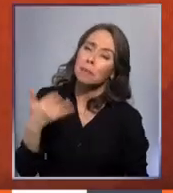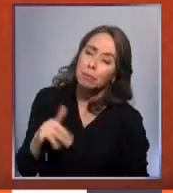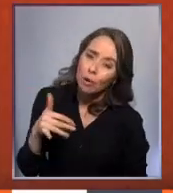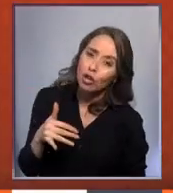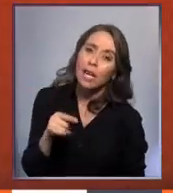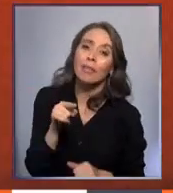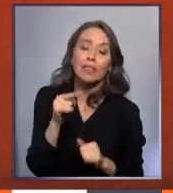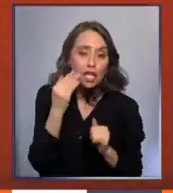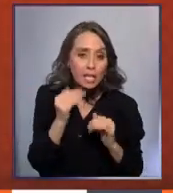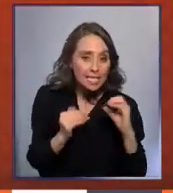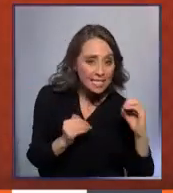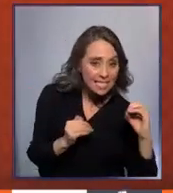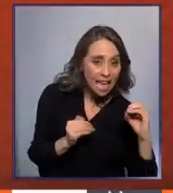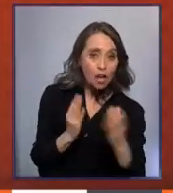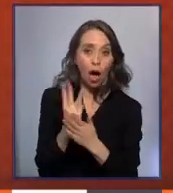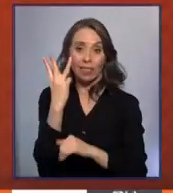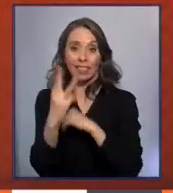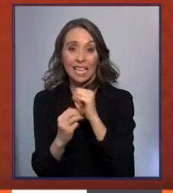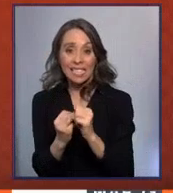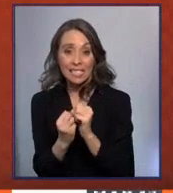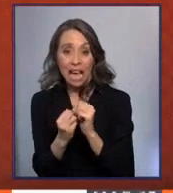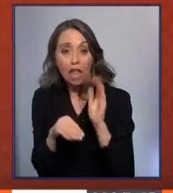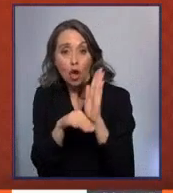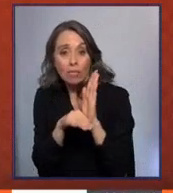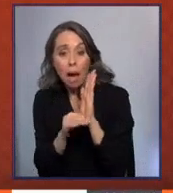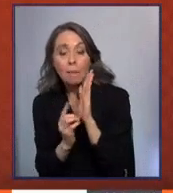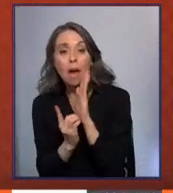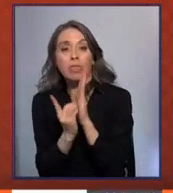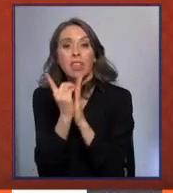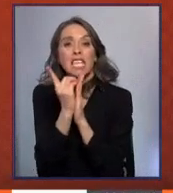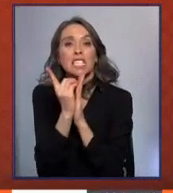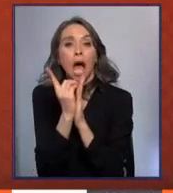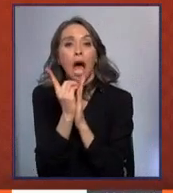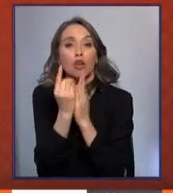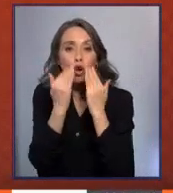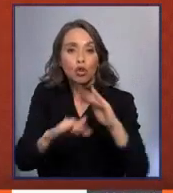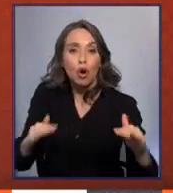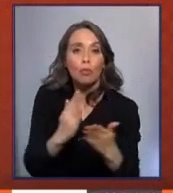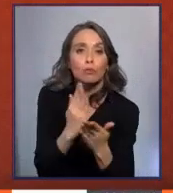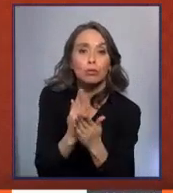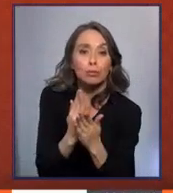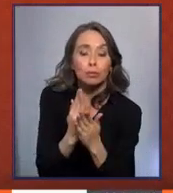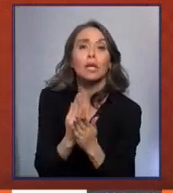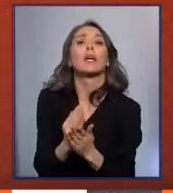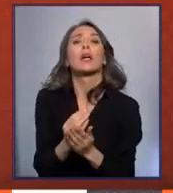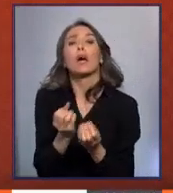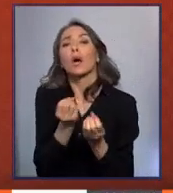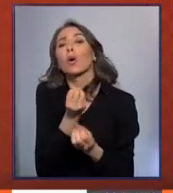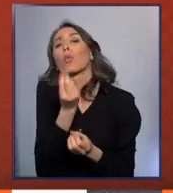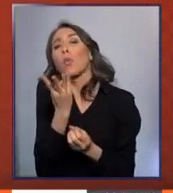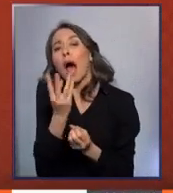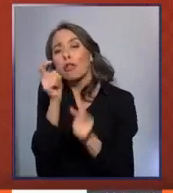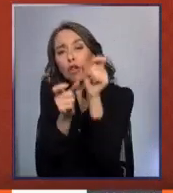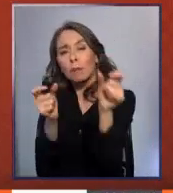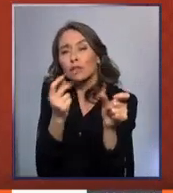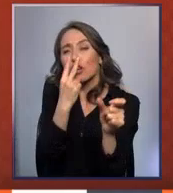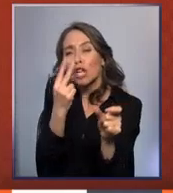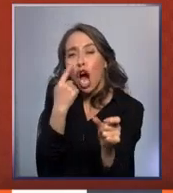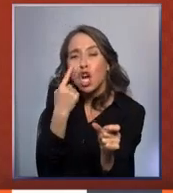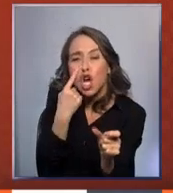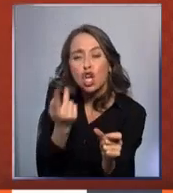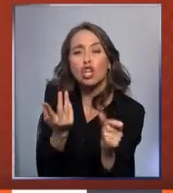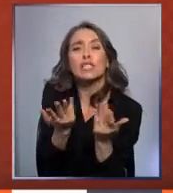etapa escolar para el desarrollo de los alumnos. ¿Cuánto conocemos del rol de la educación parvularia y de sus procesos de